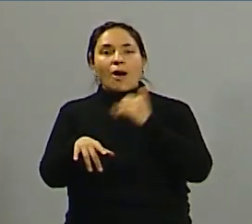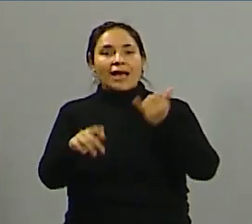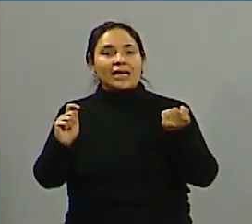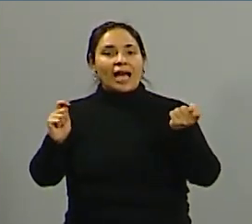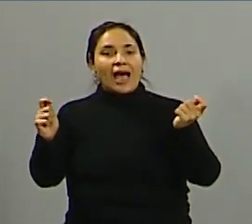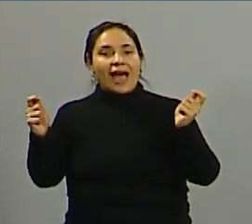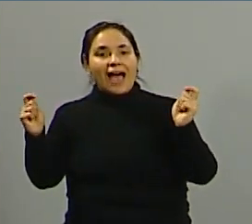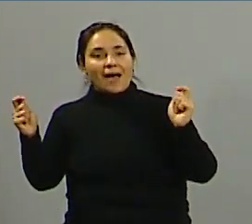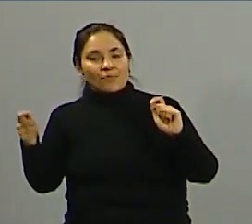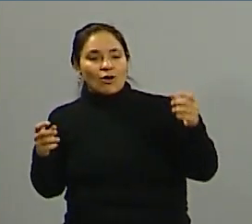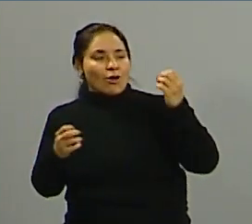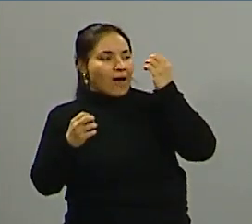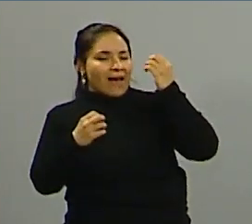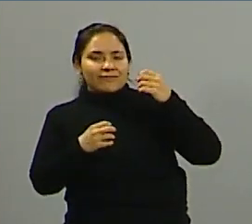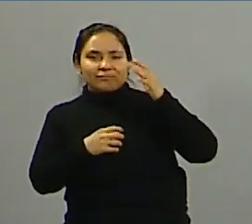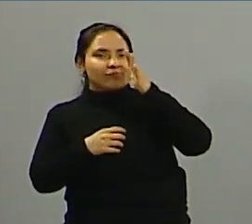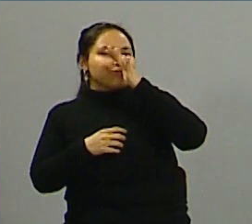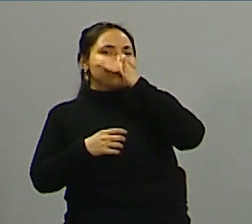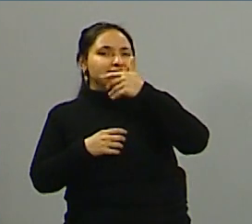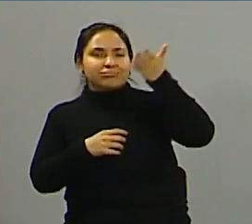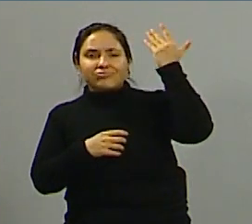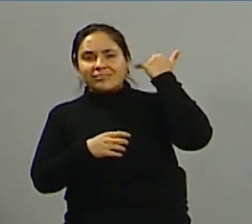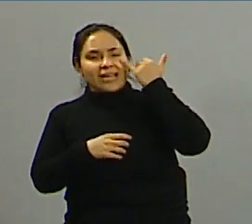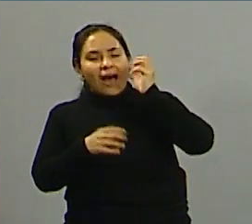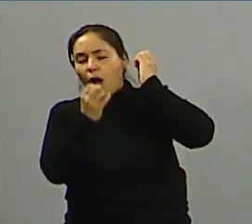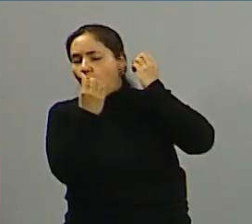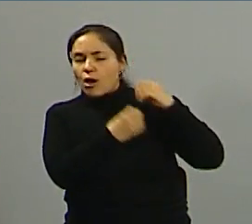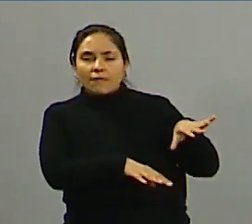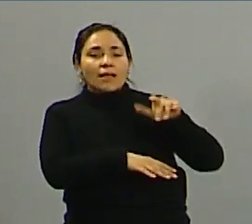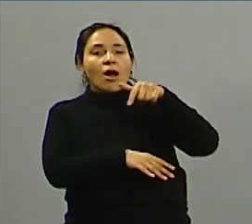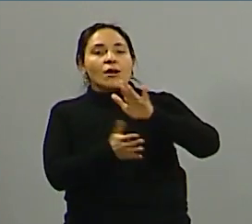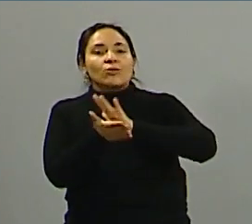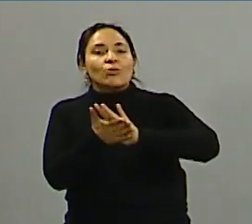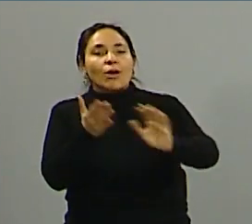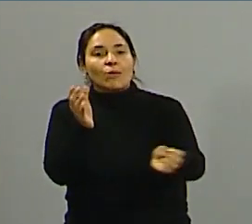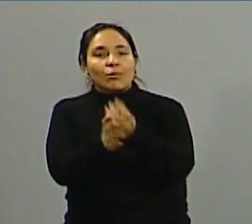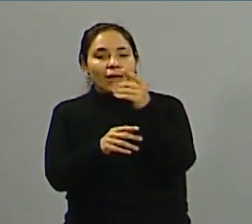De abandonar lo viejo para empezar a abrazar lo nuevo. Entonces estamos, creo que en esa etapa.